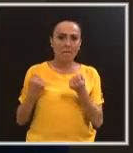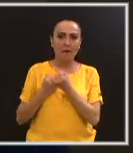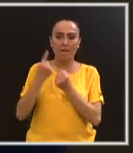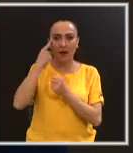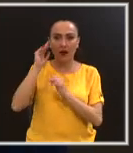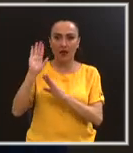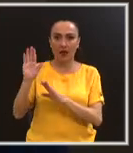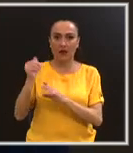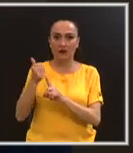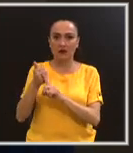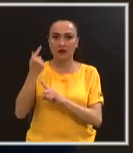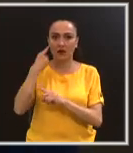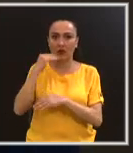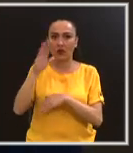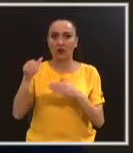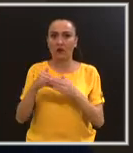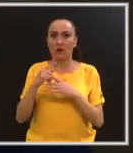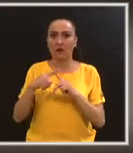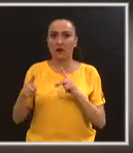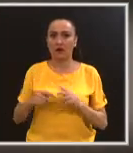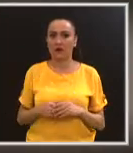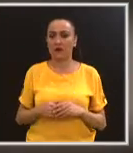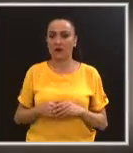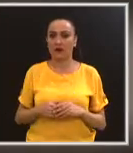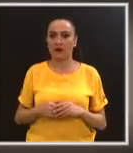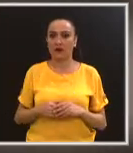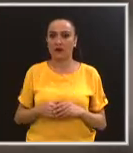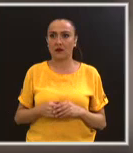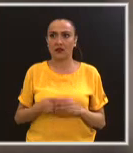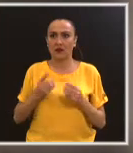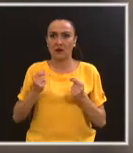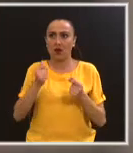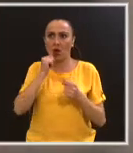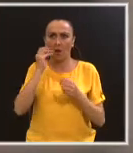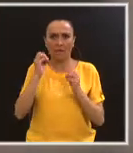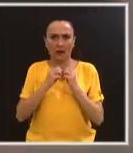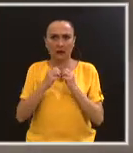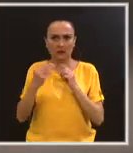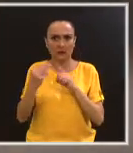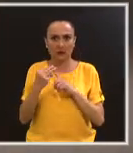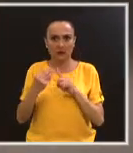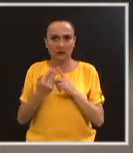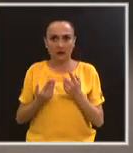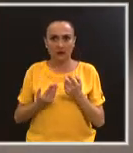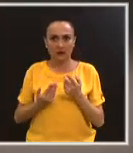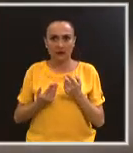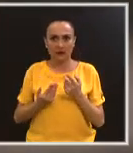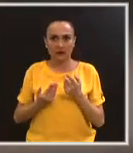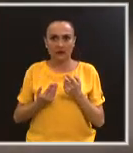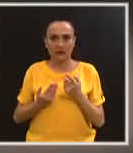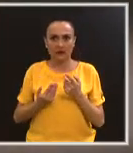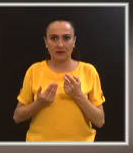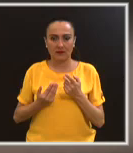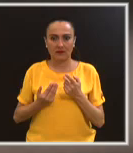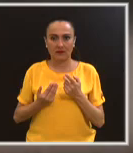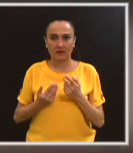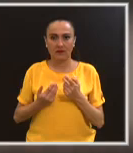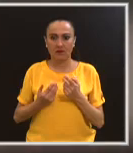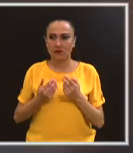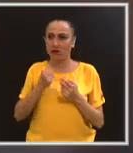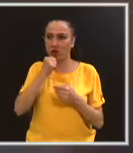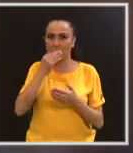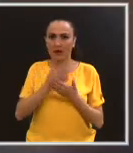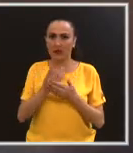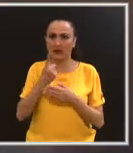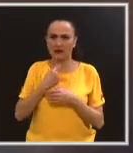ella y y de todo verdad pero de un pronto a otro ella dejó de escribirme y dejó de de